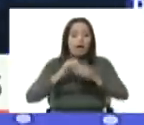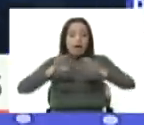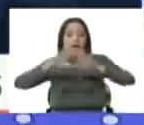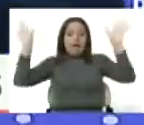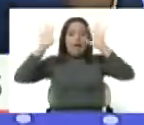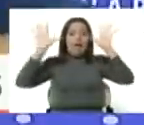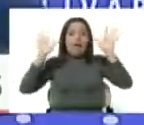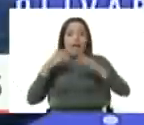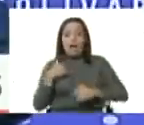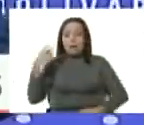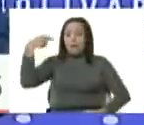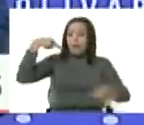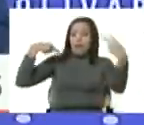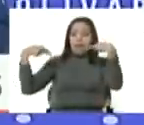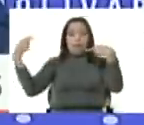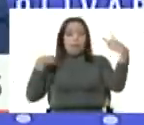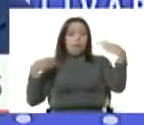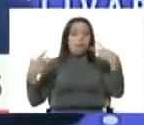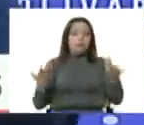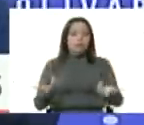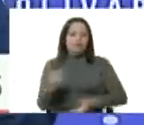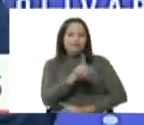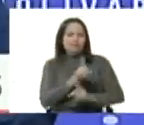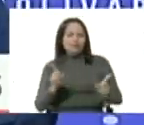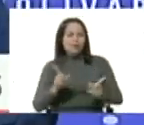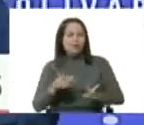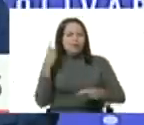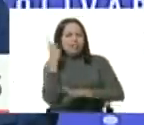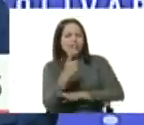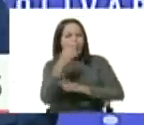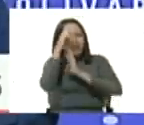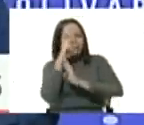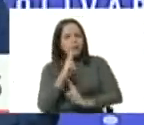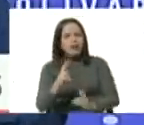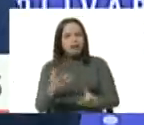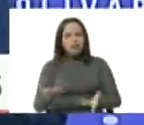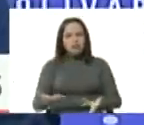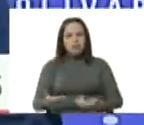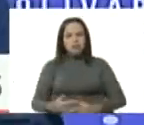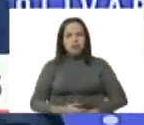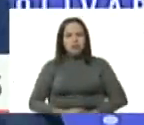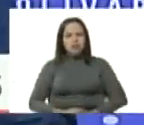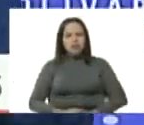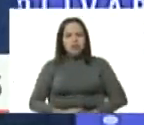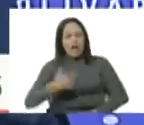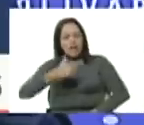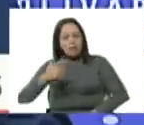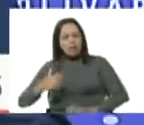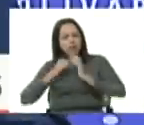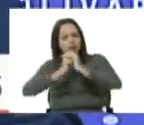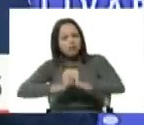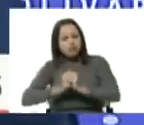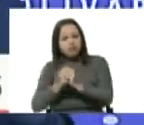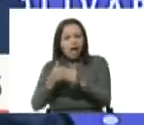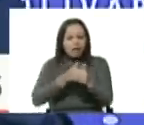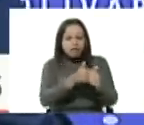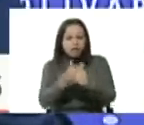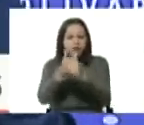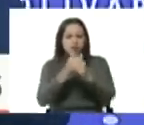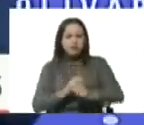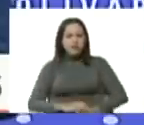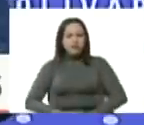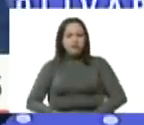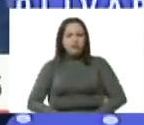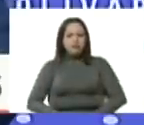manos para ver si alguien lo ve. No vale, hay que respetar a los devotos, a los seguidores, a las